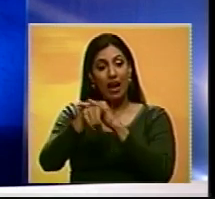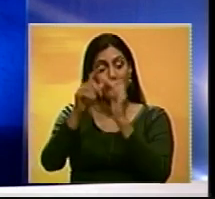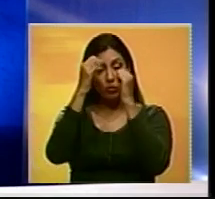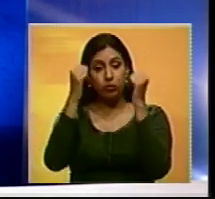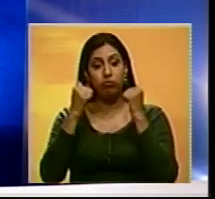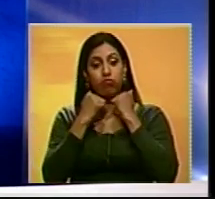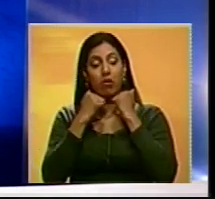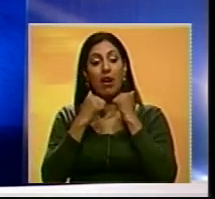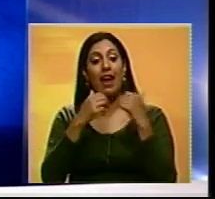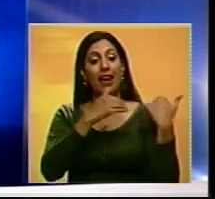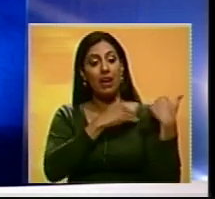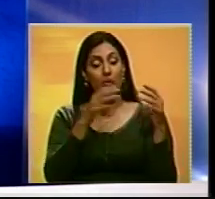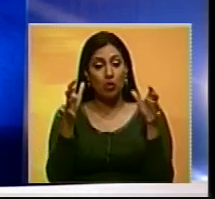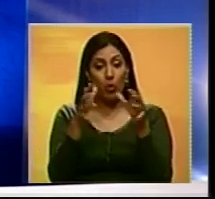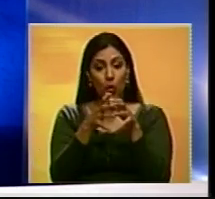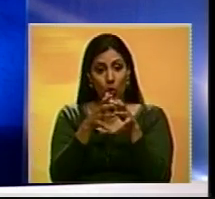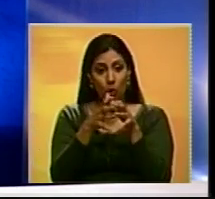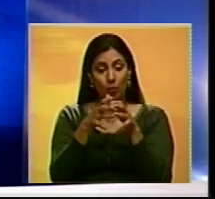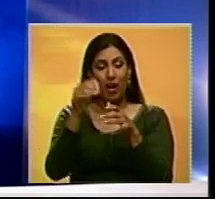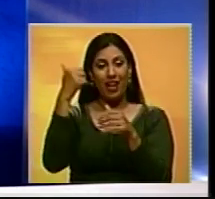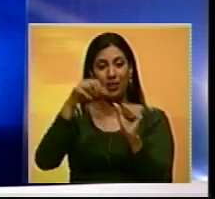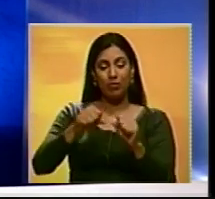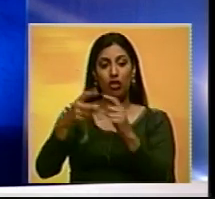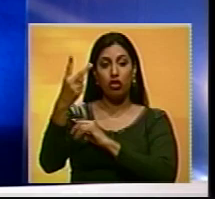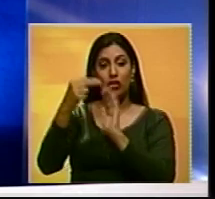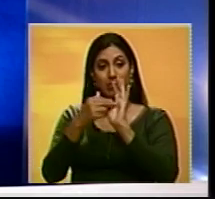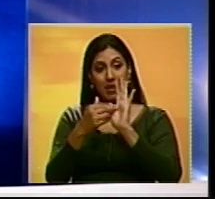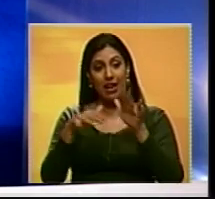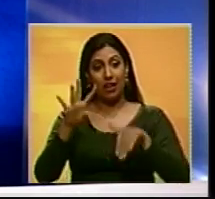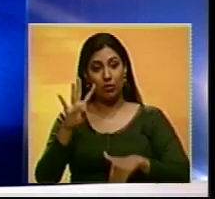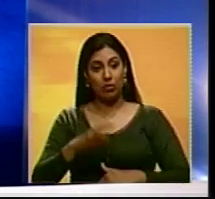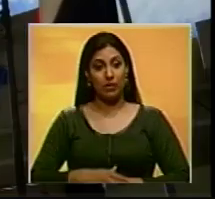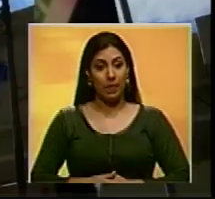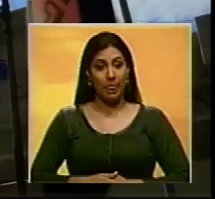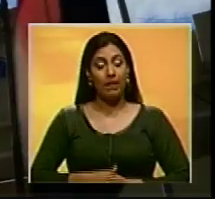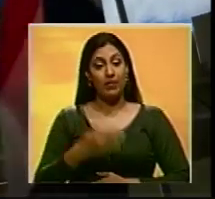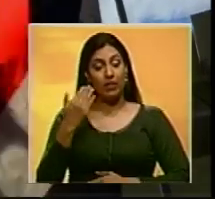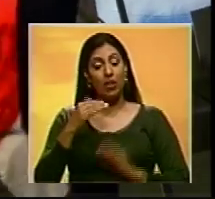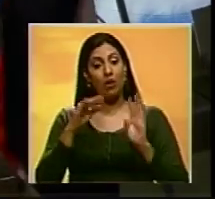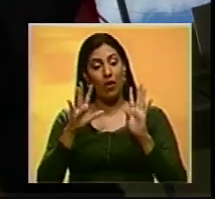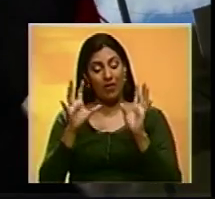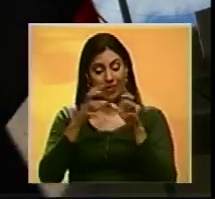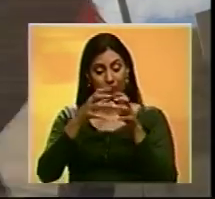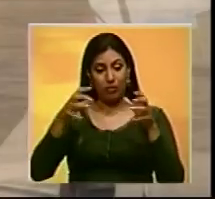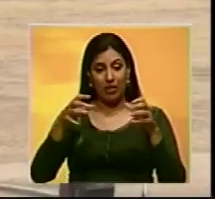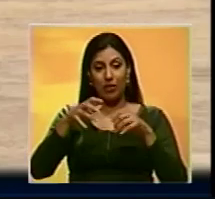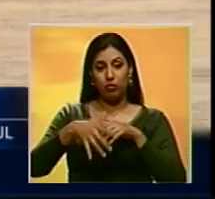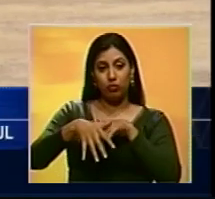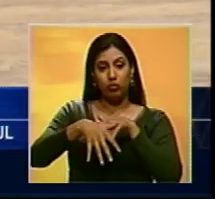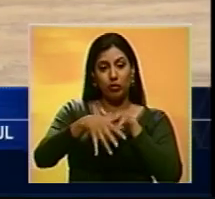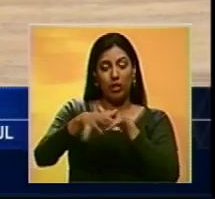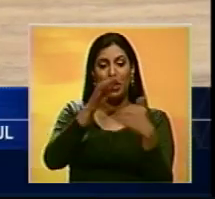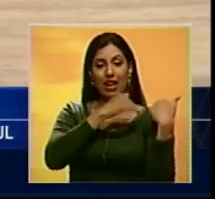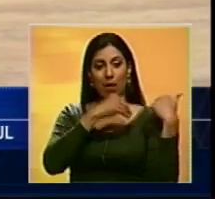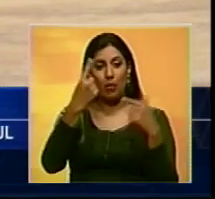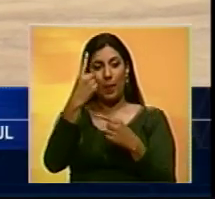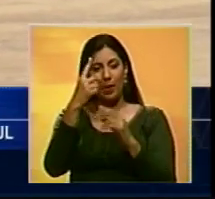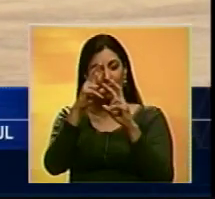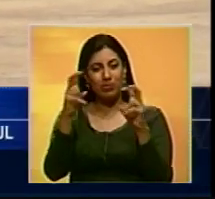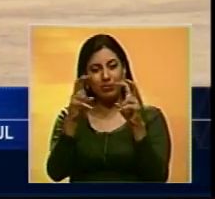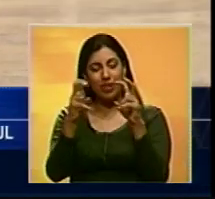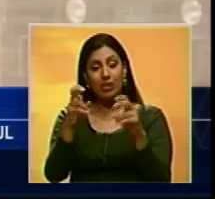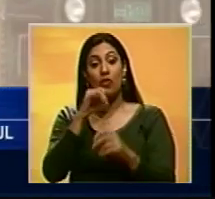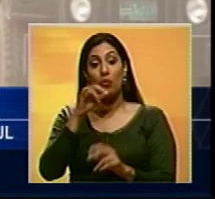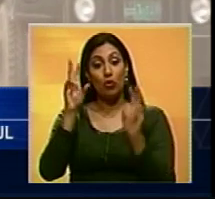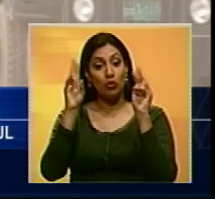Mosul en manos del grupo de Estado Islámico desde el año 2014. La 9ª División Armada es la que está llevando esta primera incursión,